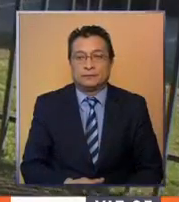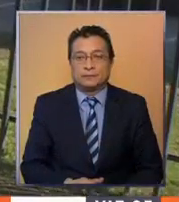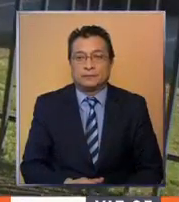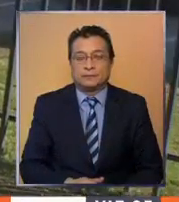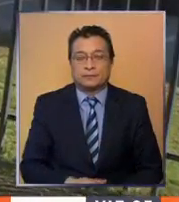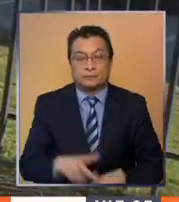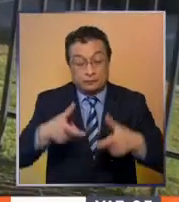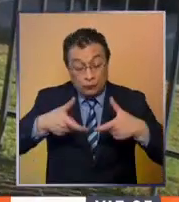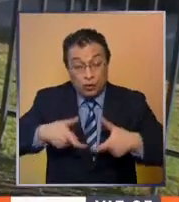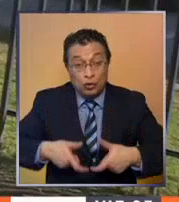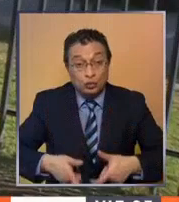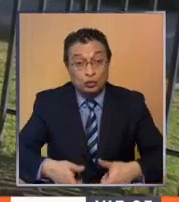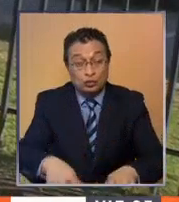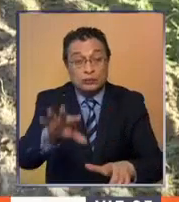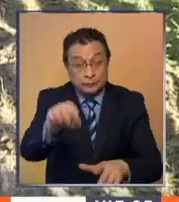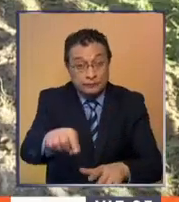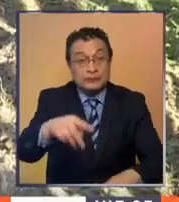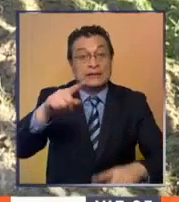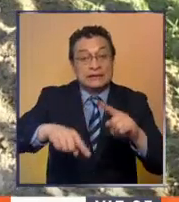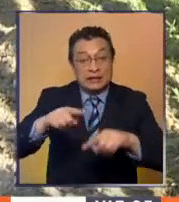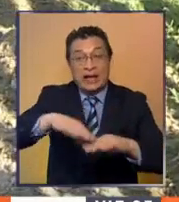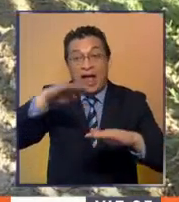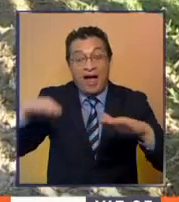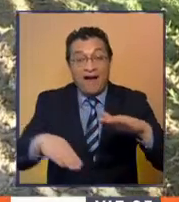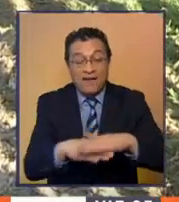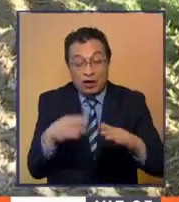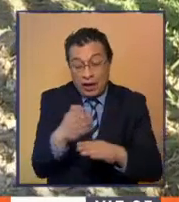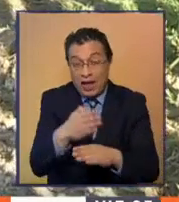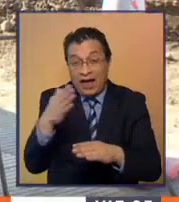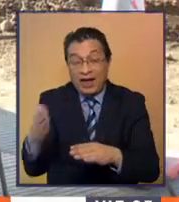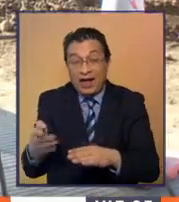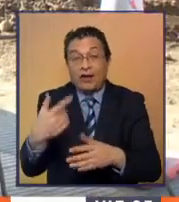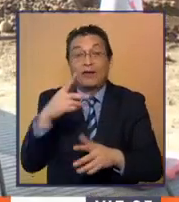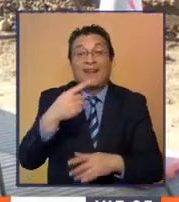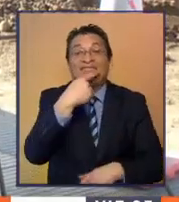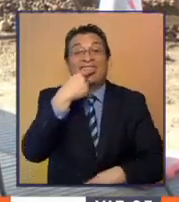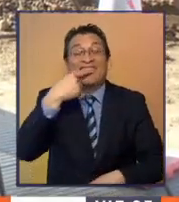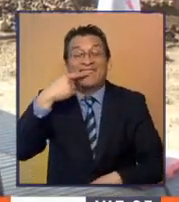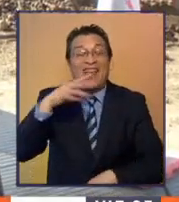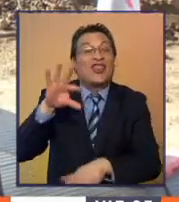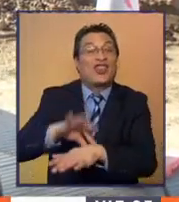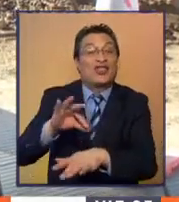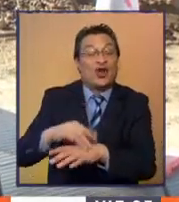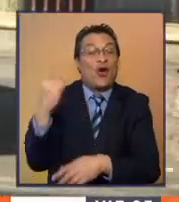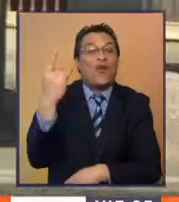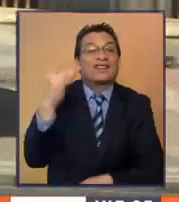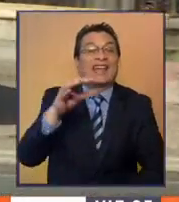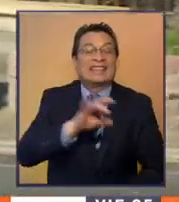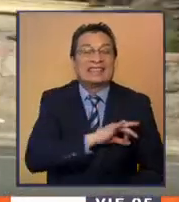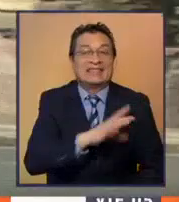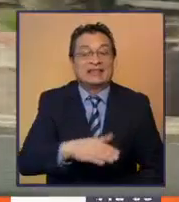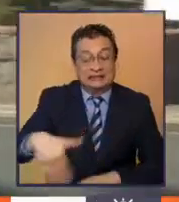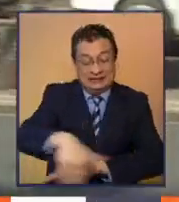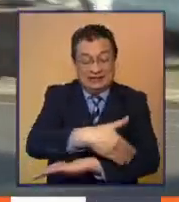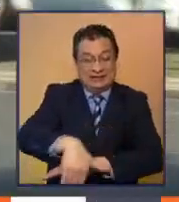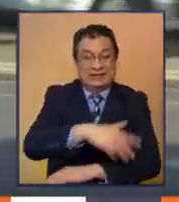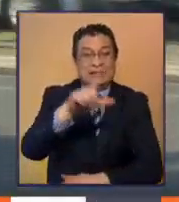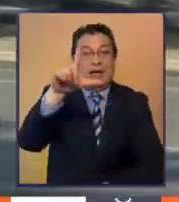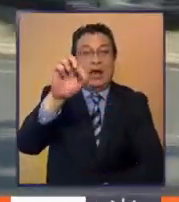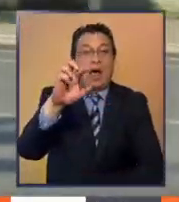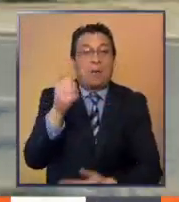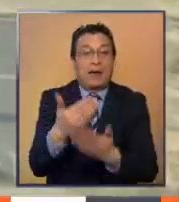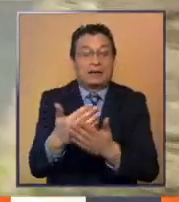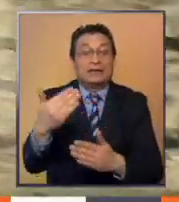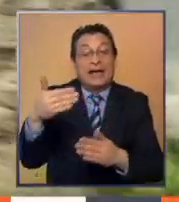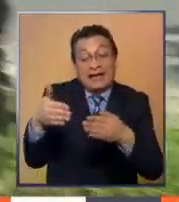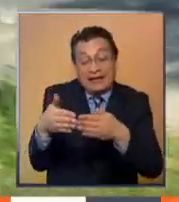El túnel está aquí, bajo tierra, a un costado de la Facultad de Odontología de la Universidad de Chile, en la Avenida La Paz, casi esquina